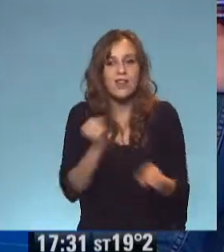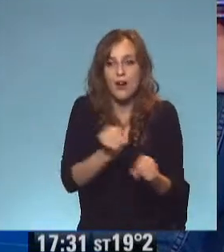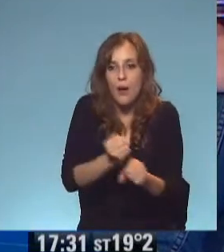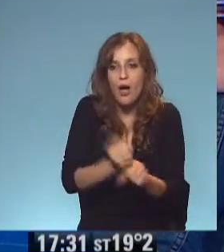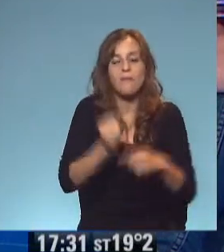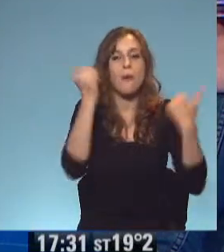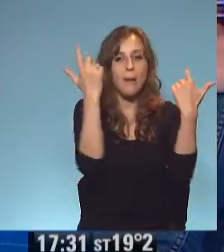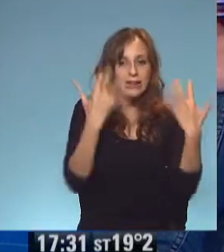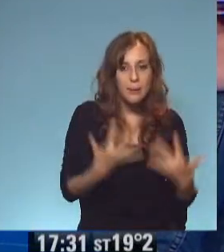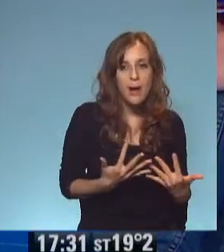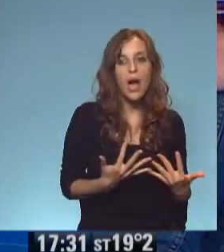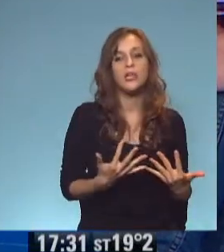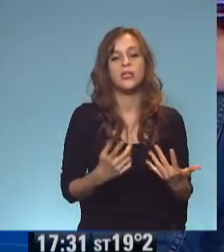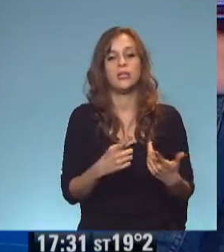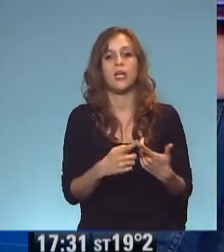trabajando con